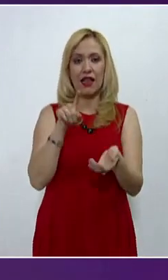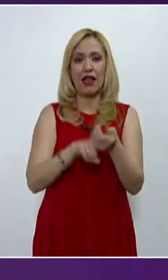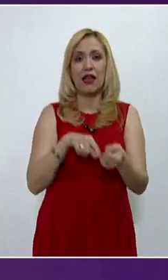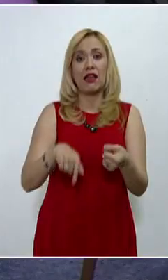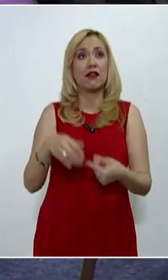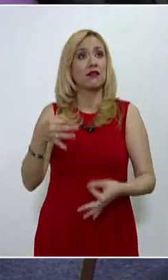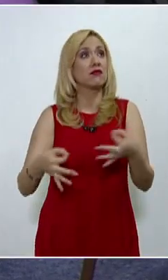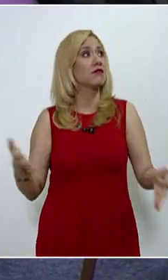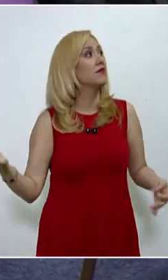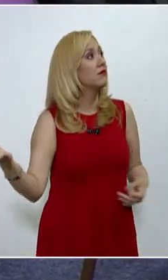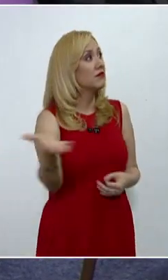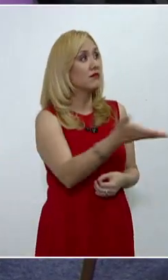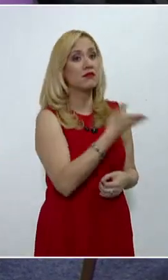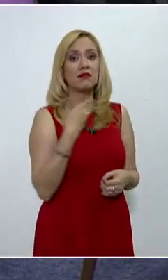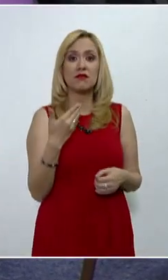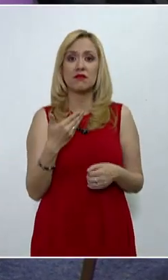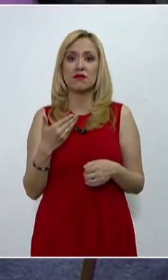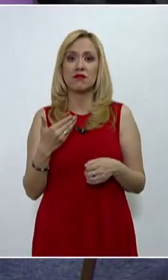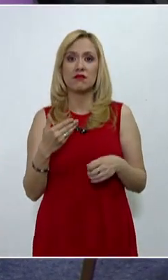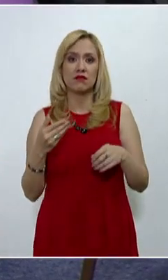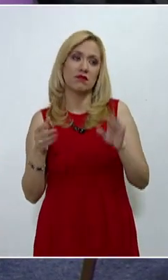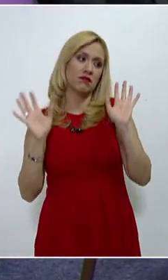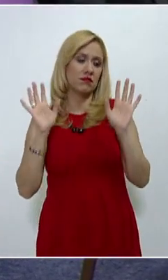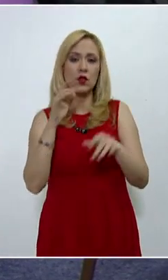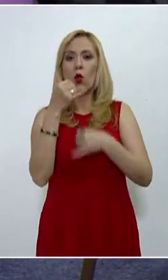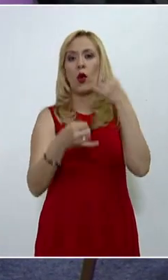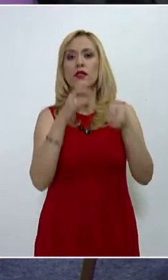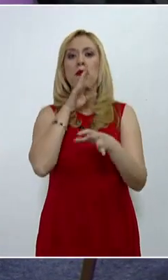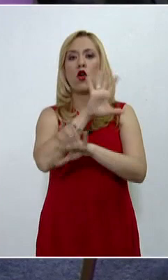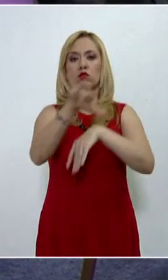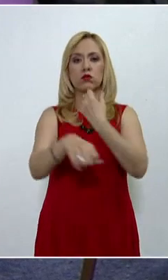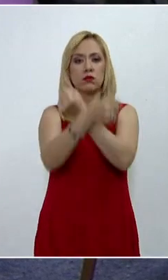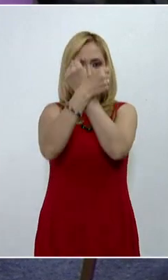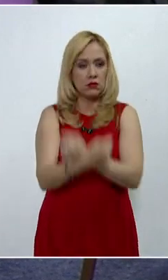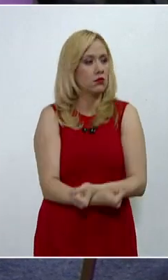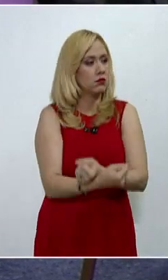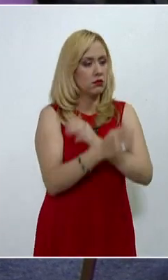Poder Judicial, y dijeron, vamos a atarles las manos a los jueces para que no puedan